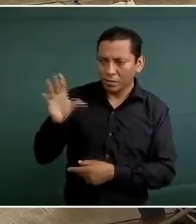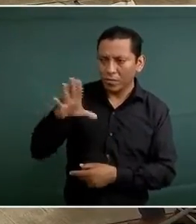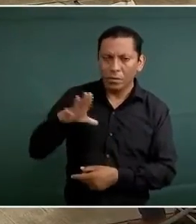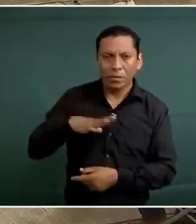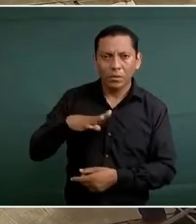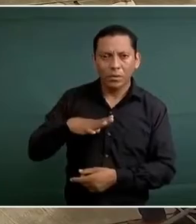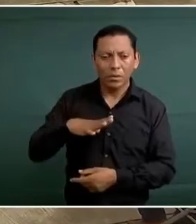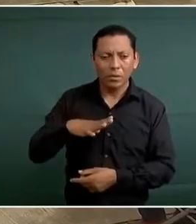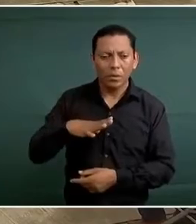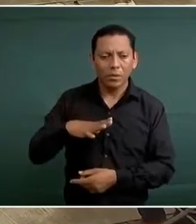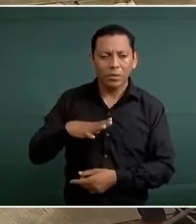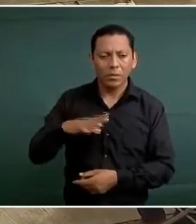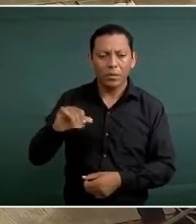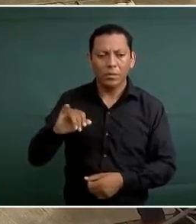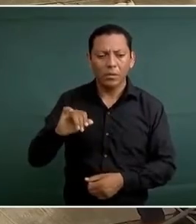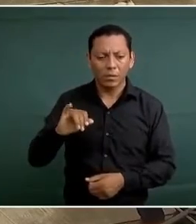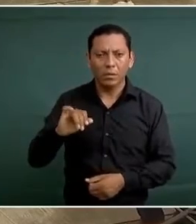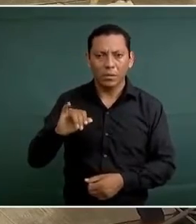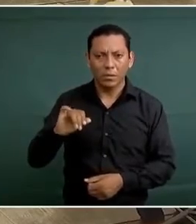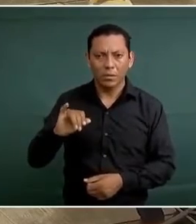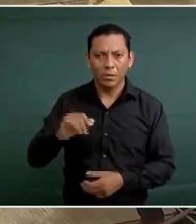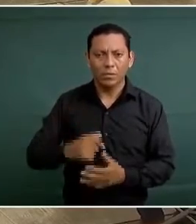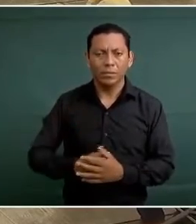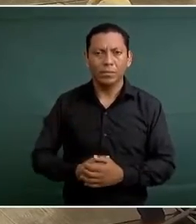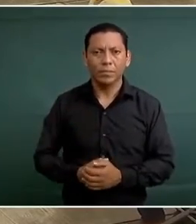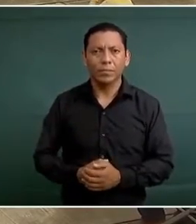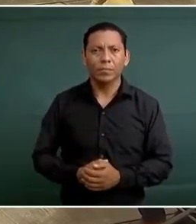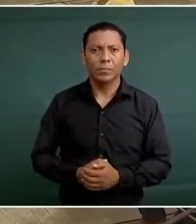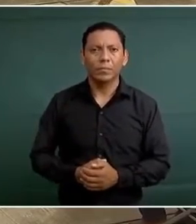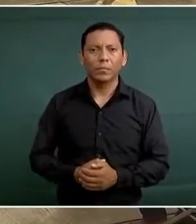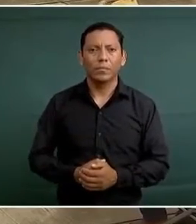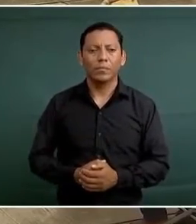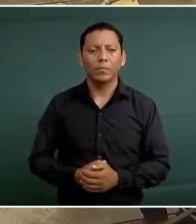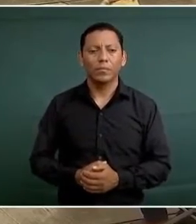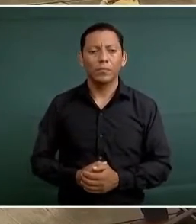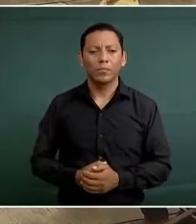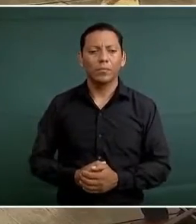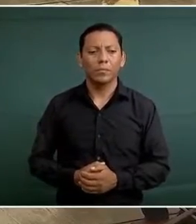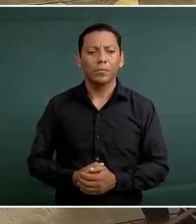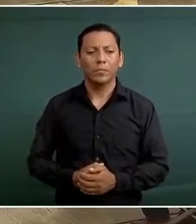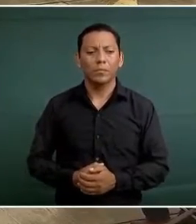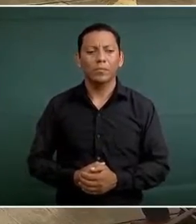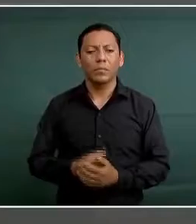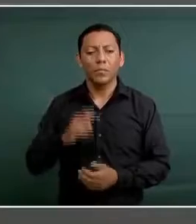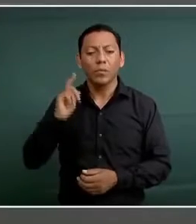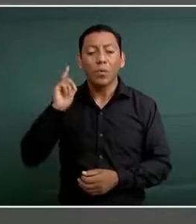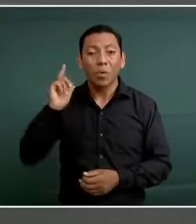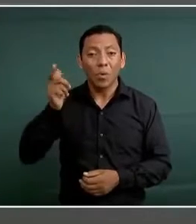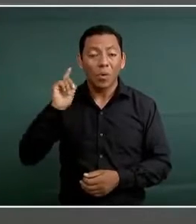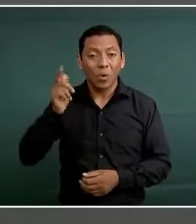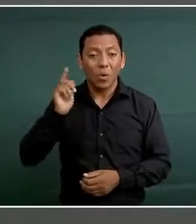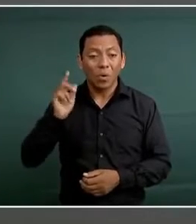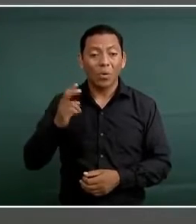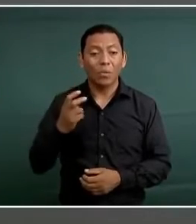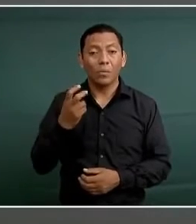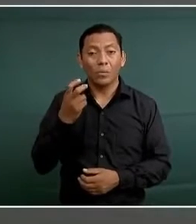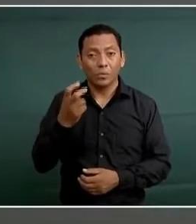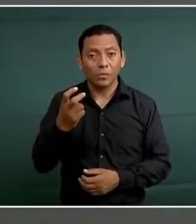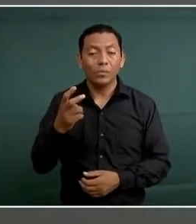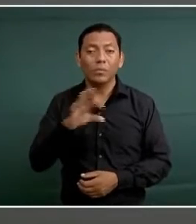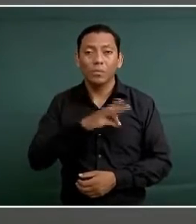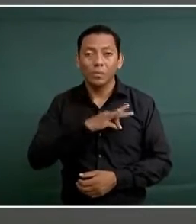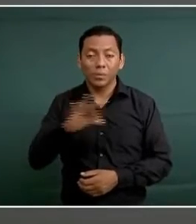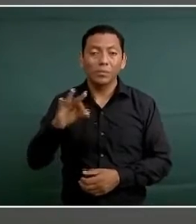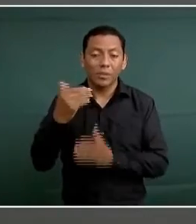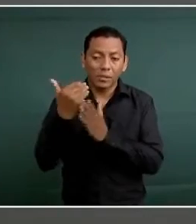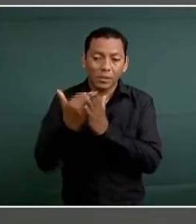sí sí entonces esperemos que esto suceda